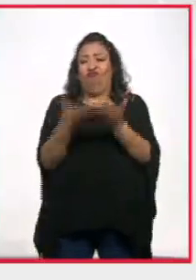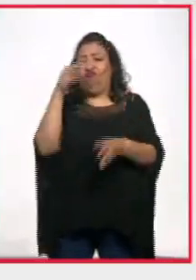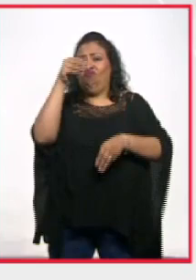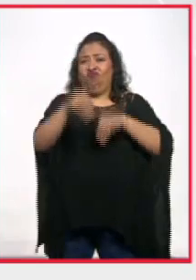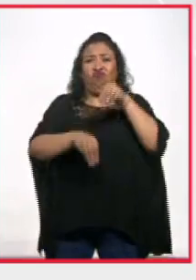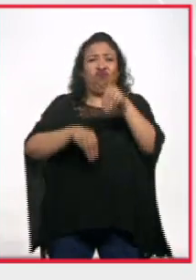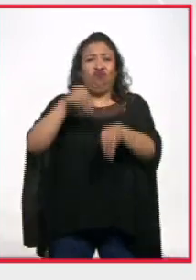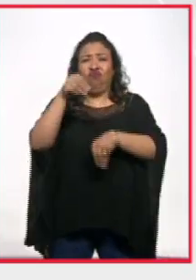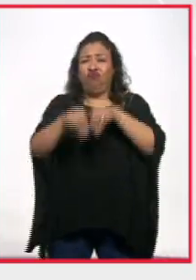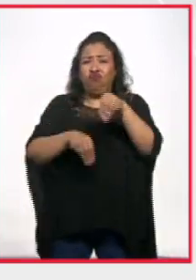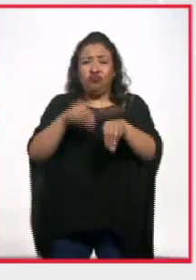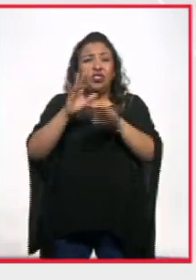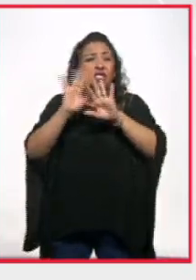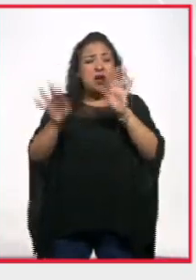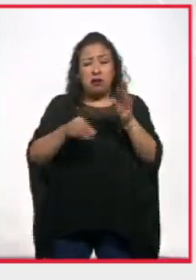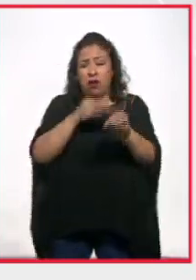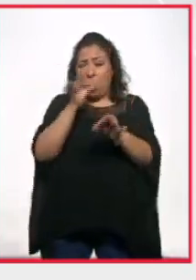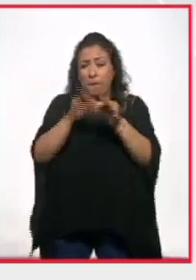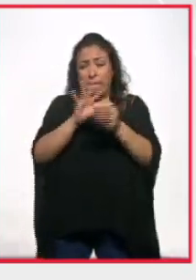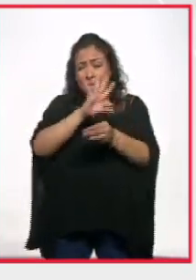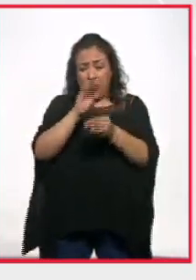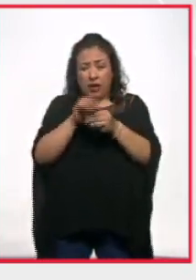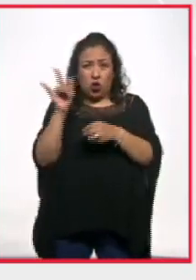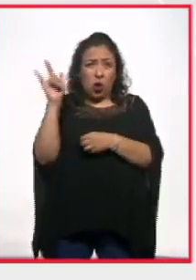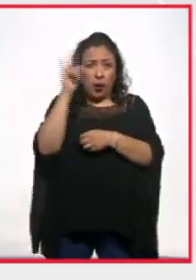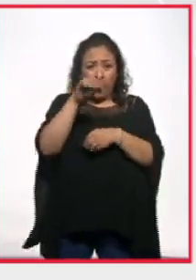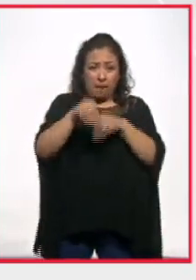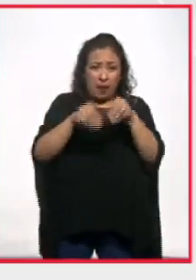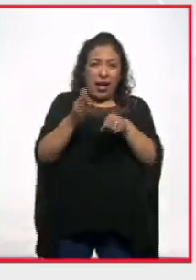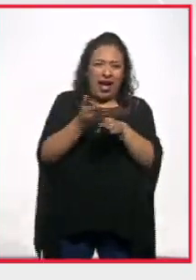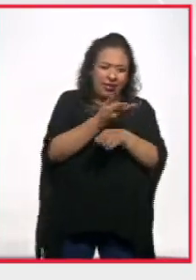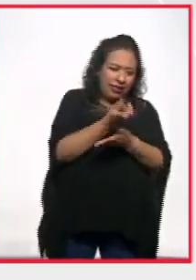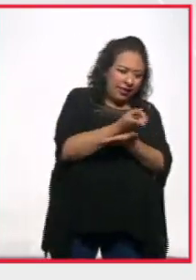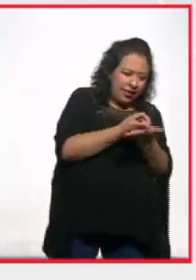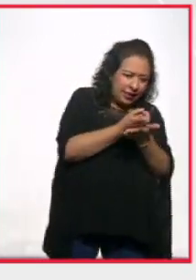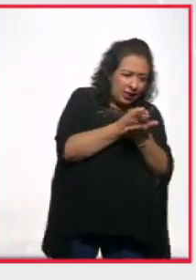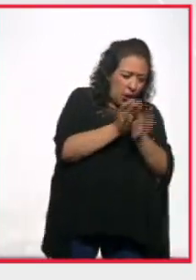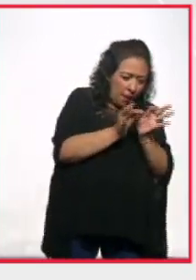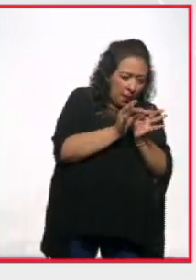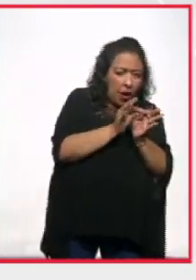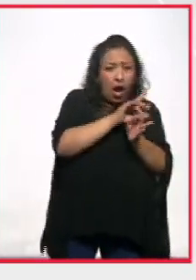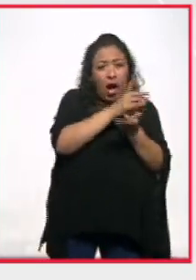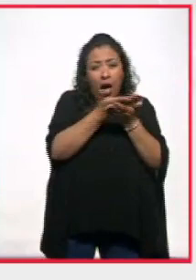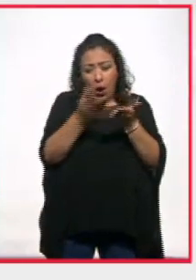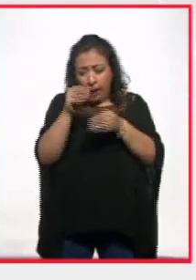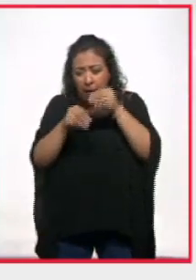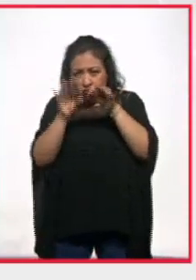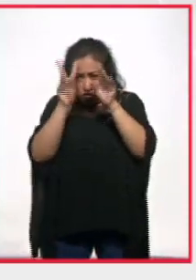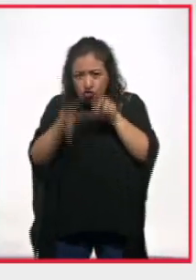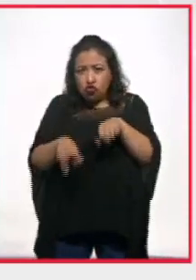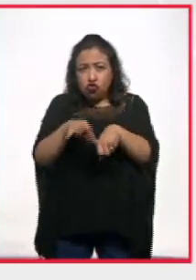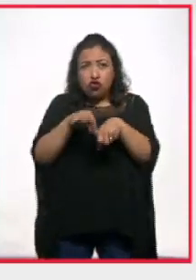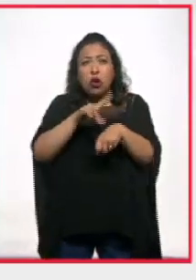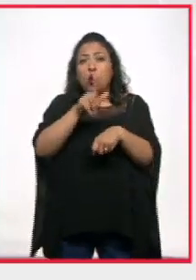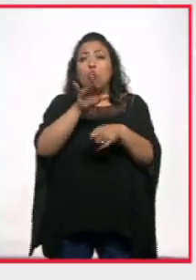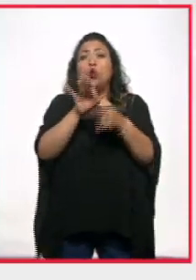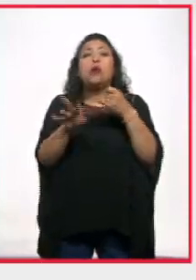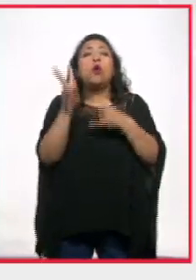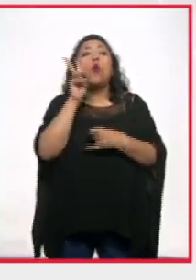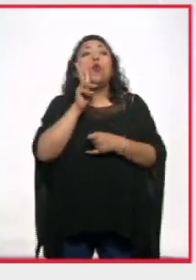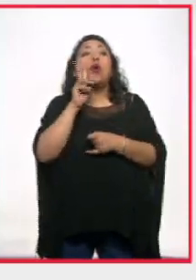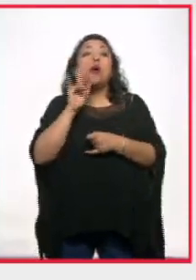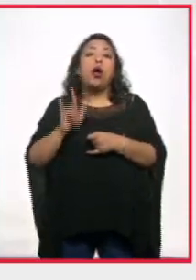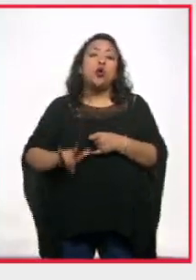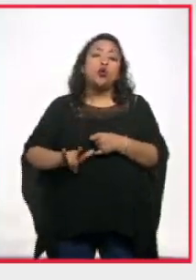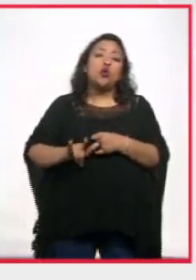es en donde ya se manufactura todo el avión que se diseñó previamente en diseño a detalle. Y en esa etapa también al final terminamos con las pruebas de